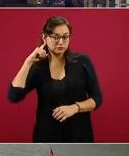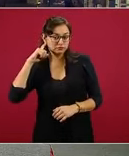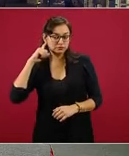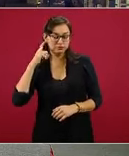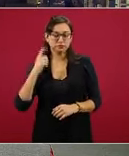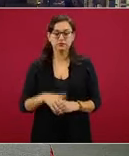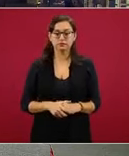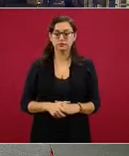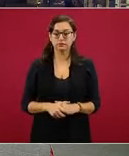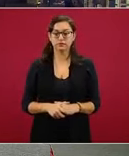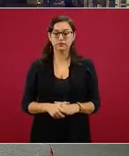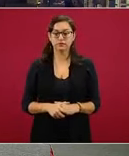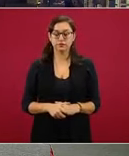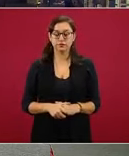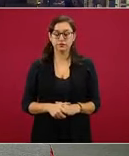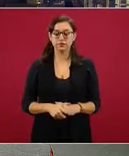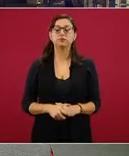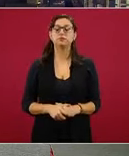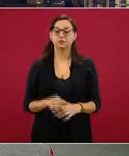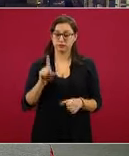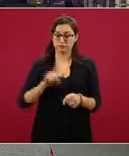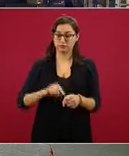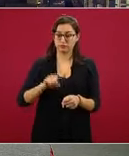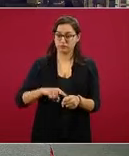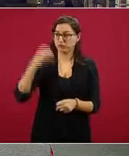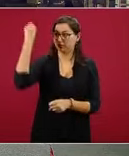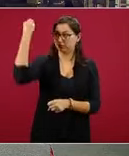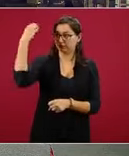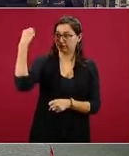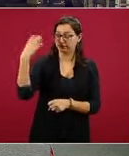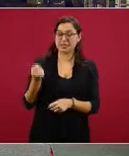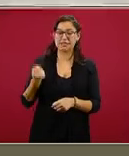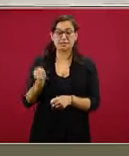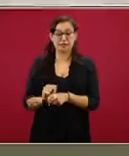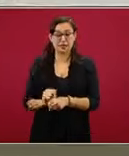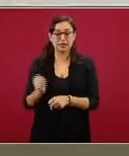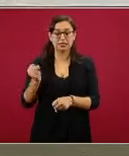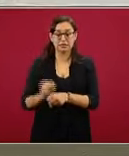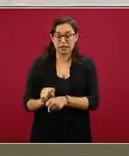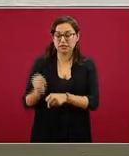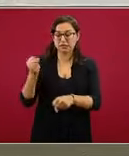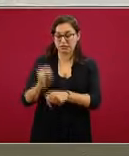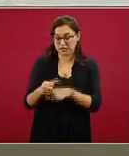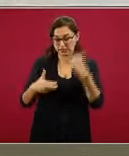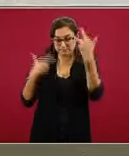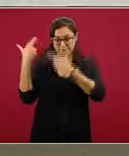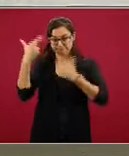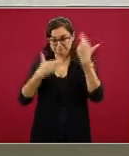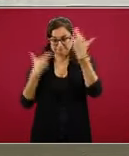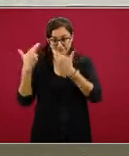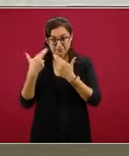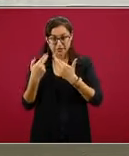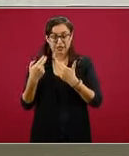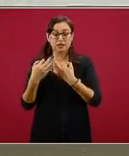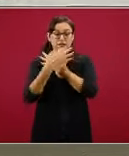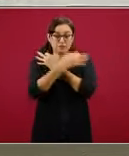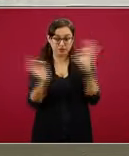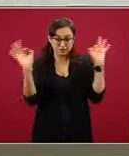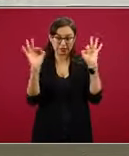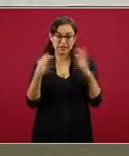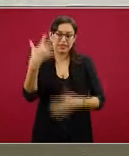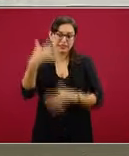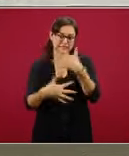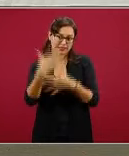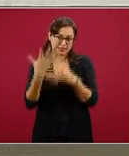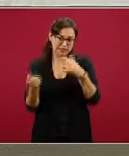Sí, el semáforo de riesgo COVID, recordemos que se analiza de manera semanal y se publica de manera quincenal, pero semanalmente se